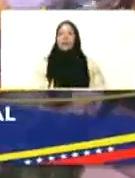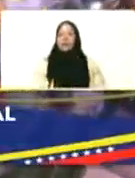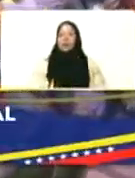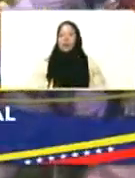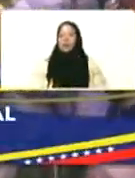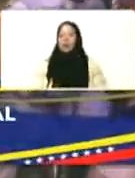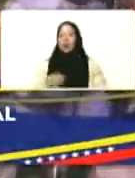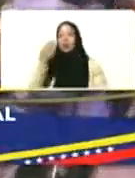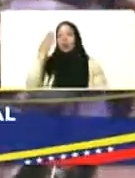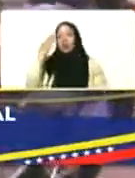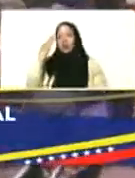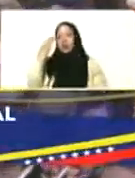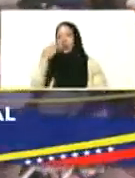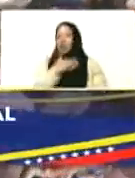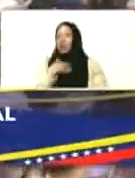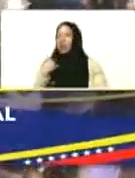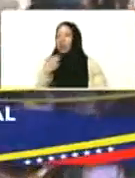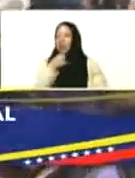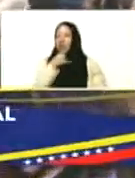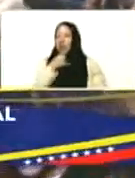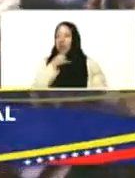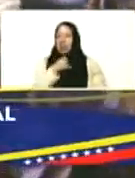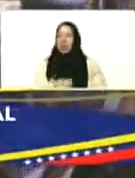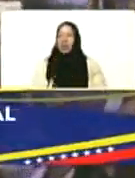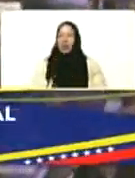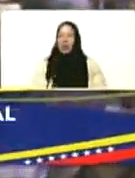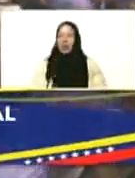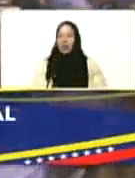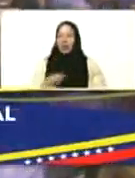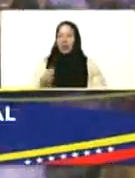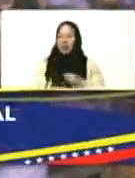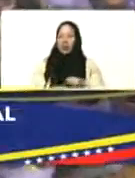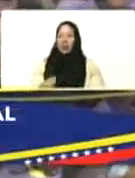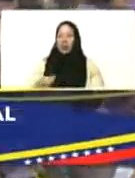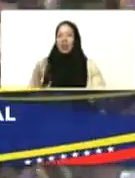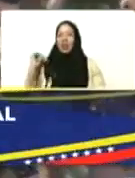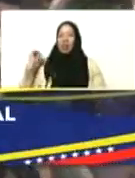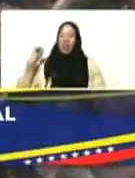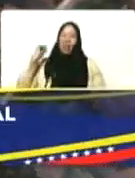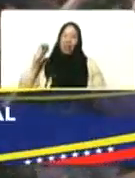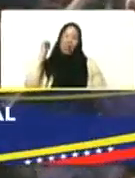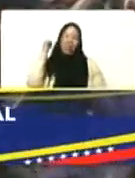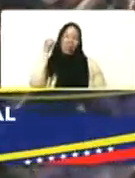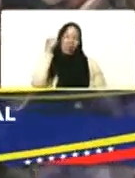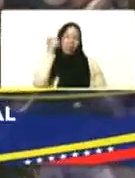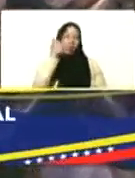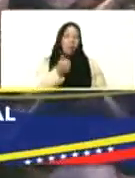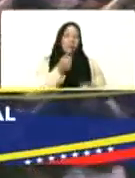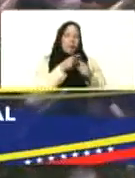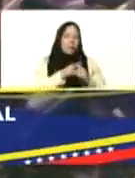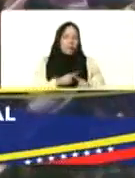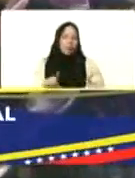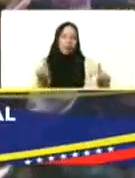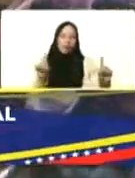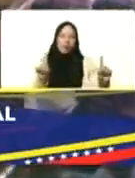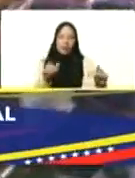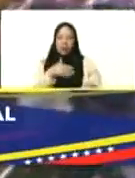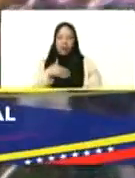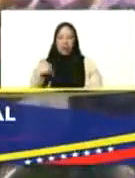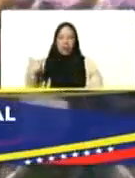Sé que no dispongo de mucho tiempo, pero quiero